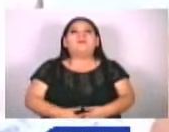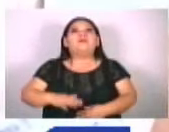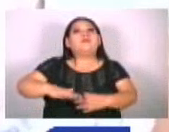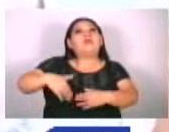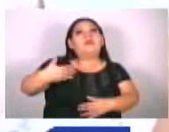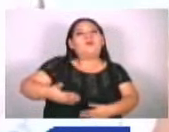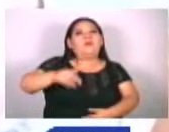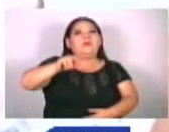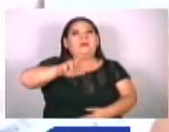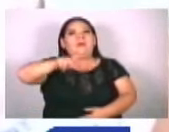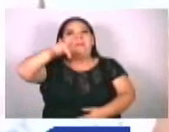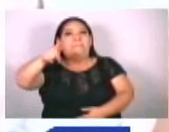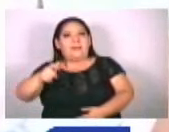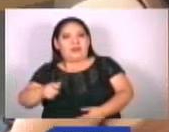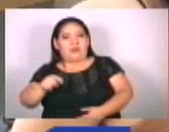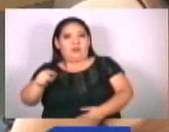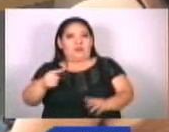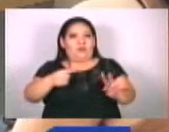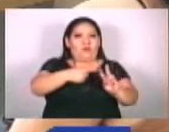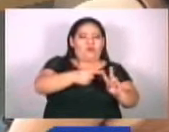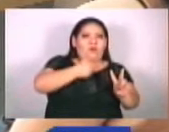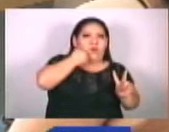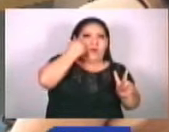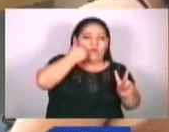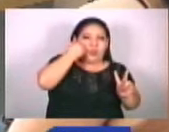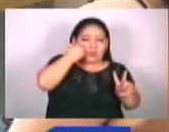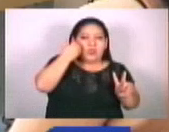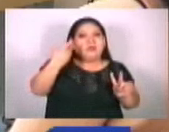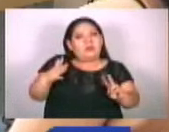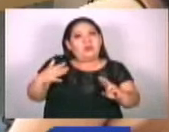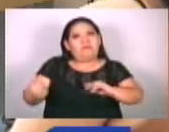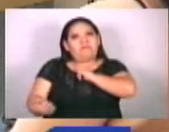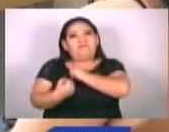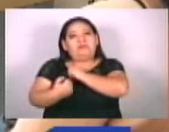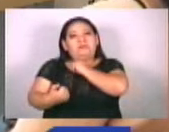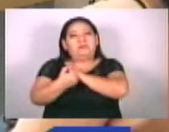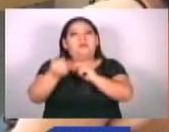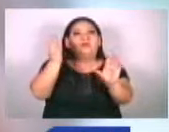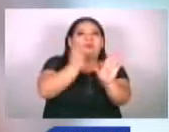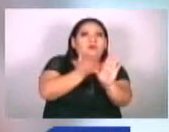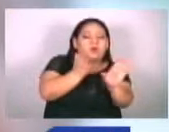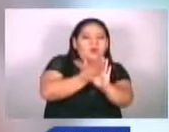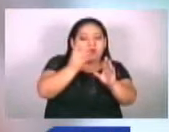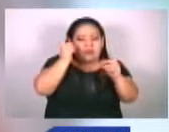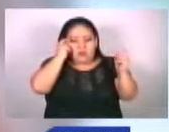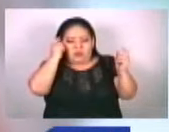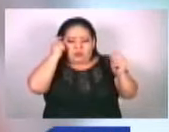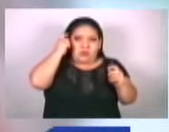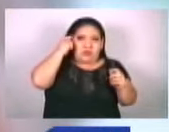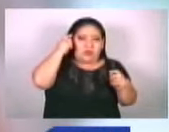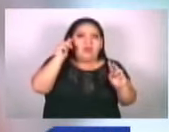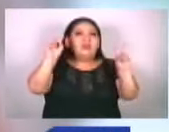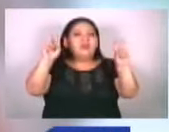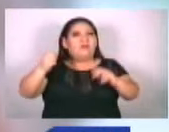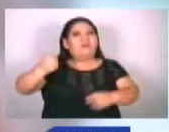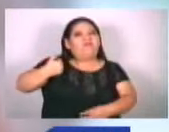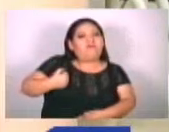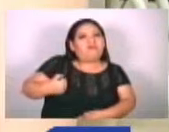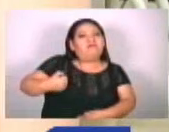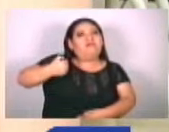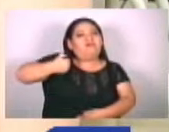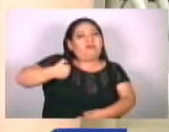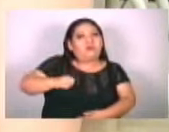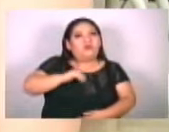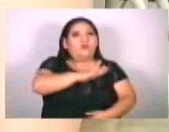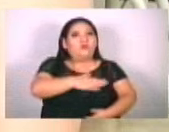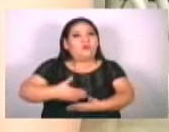después de la pérdida, los jóvenes empezaron a recibir apoyo psicológico para poder sobrellevar el dolor y la pérdida